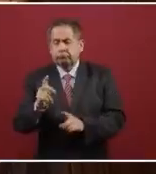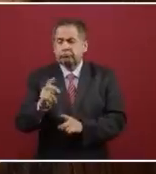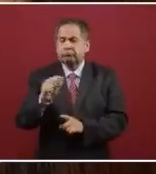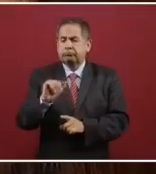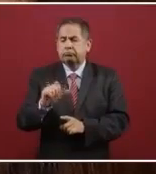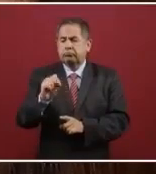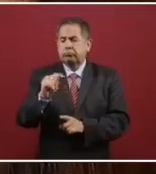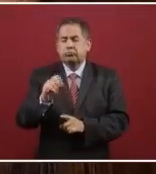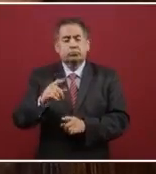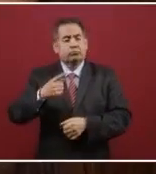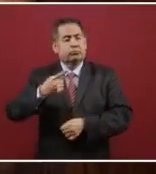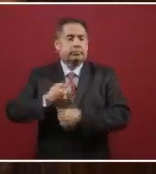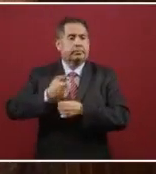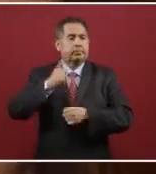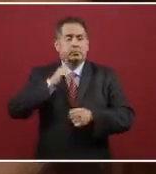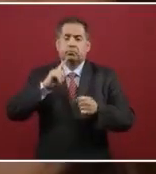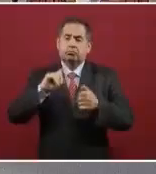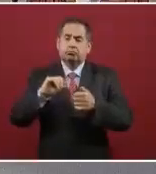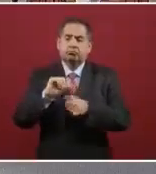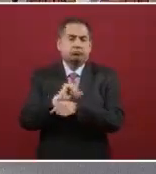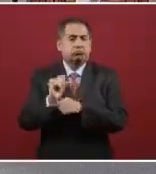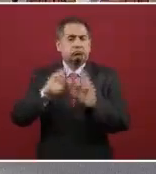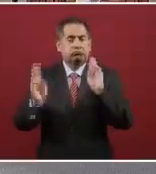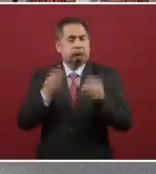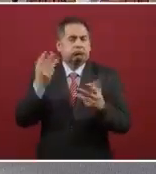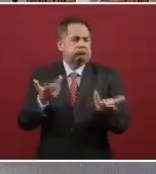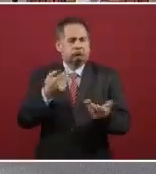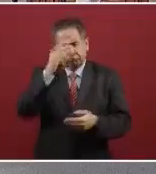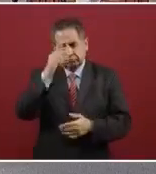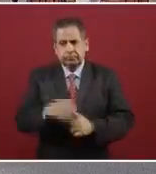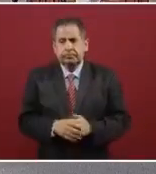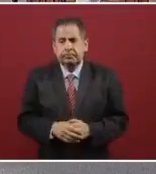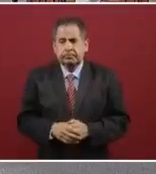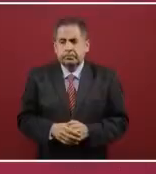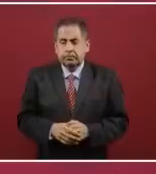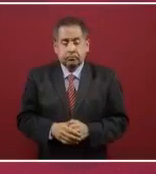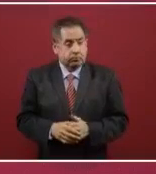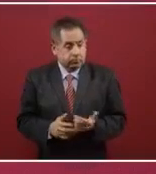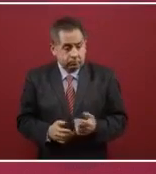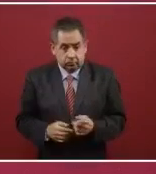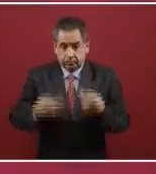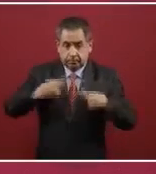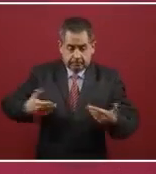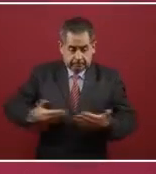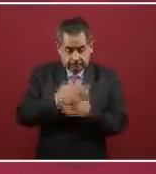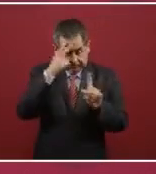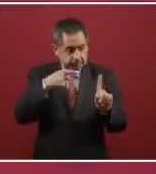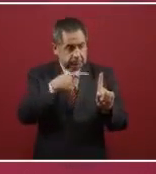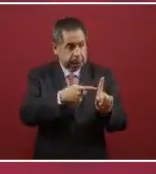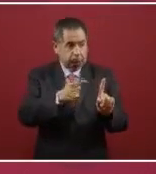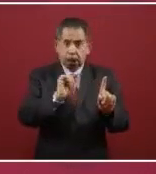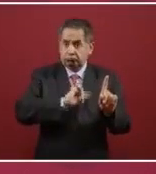se ubica como la mejor chef del mundo. Gracias. Sí, pues todo lo que sea un triunfo de un mexicano es